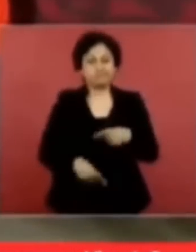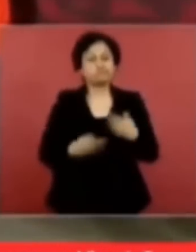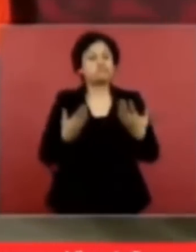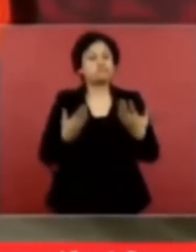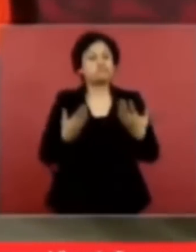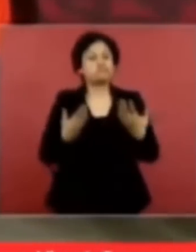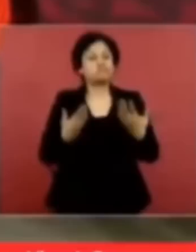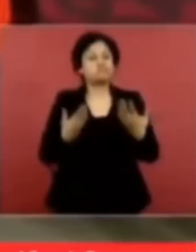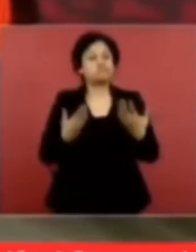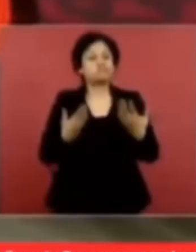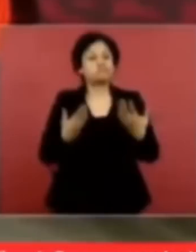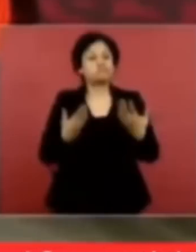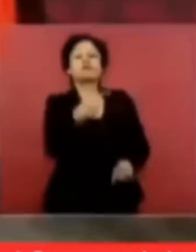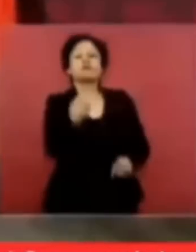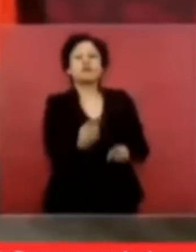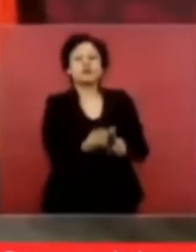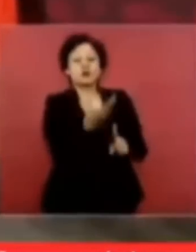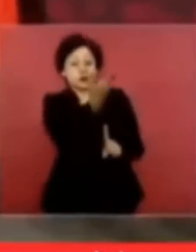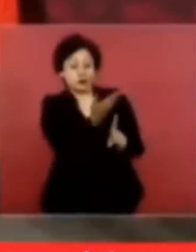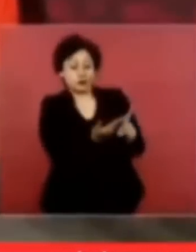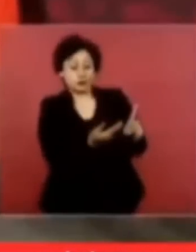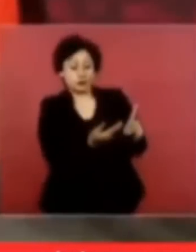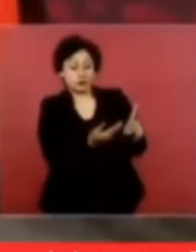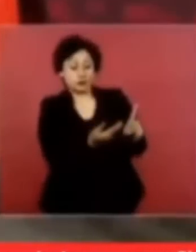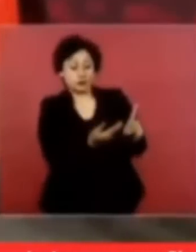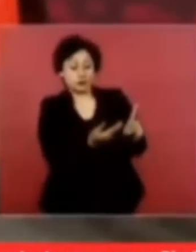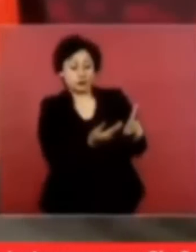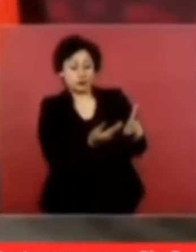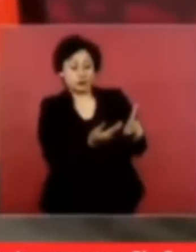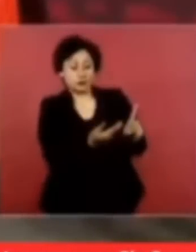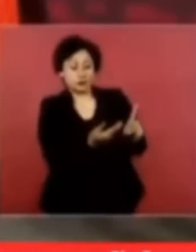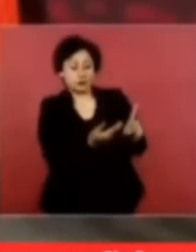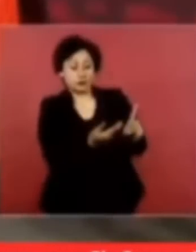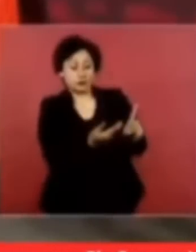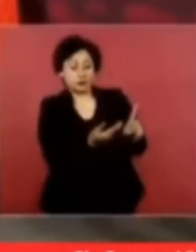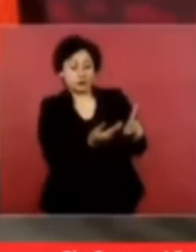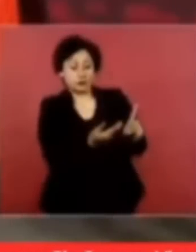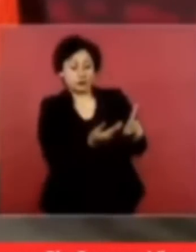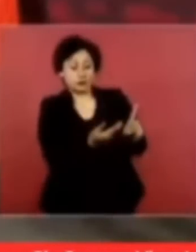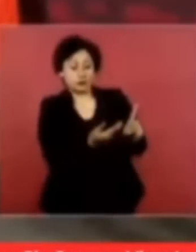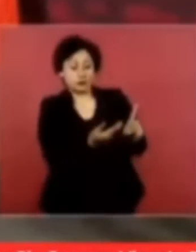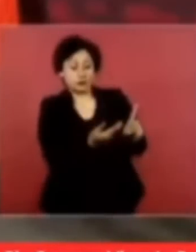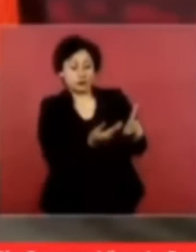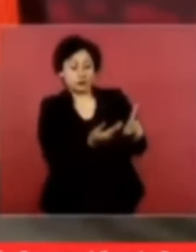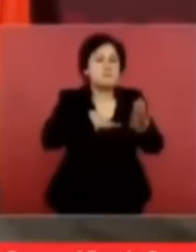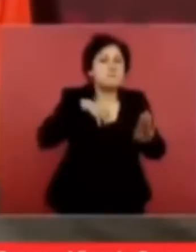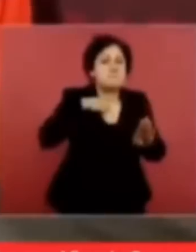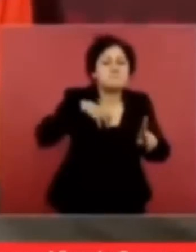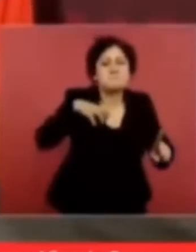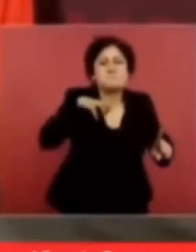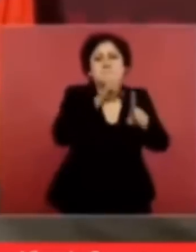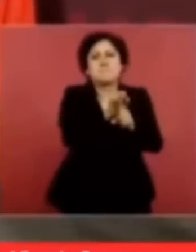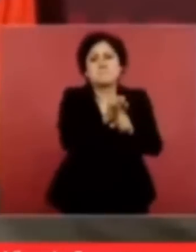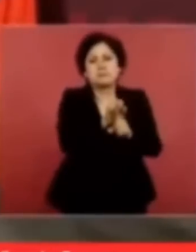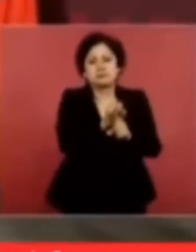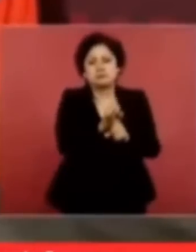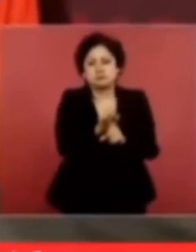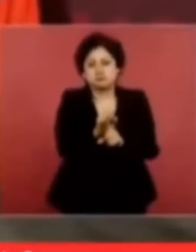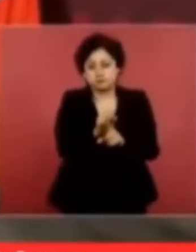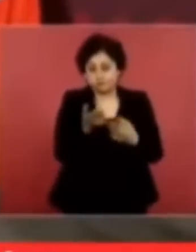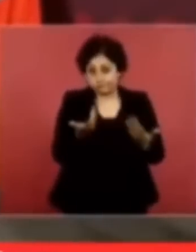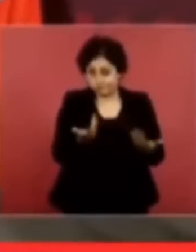al apóstol de la democracia de México, a Francisco I. Madero, a un presidente bueno,